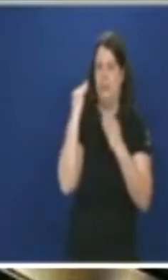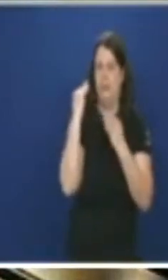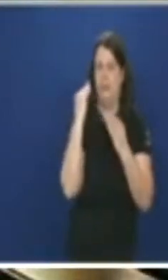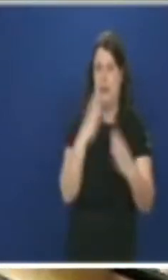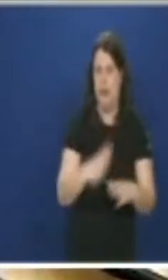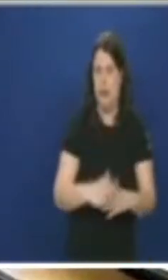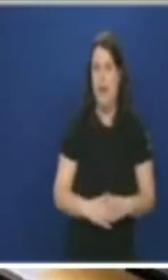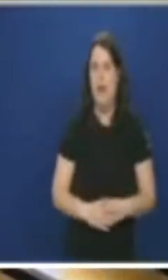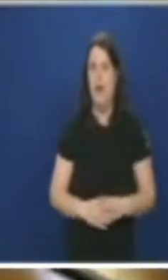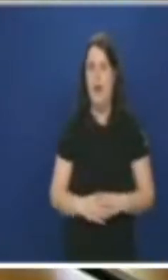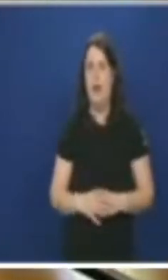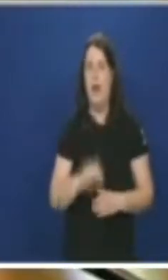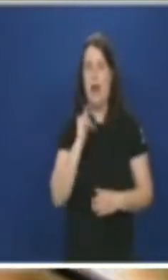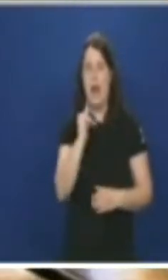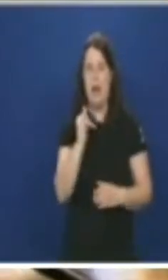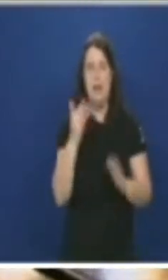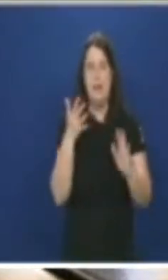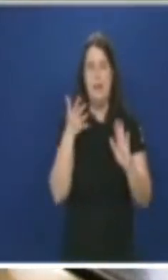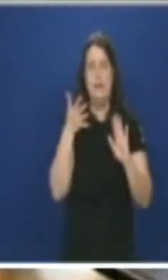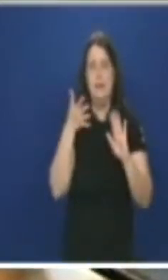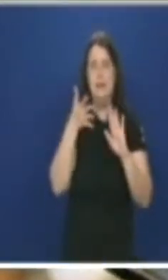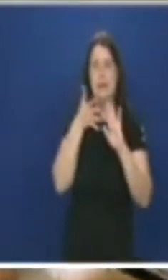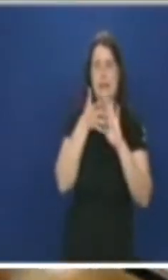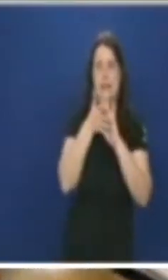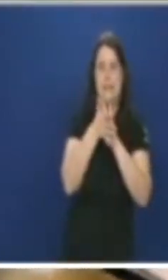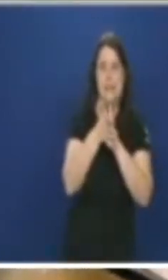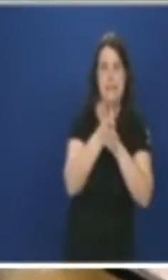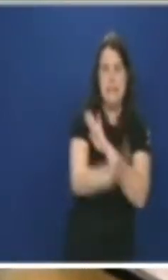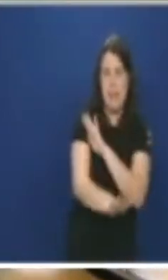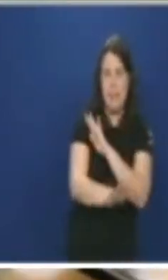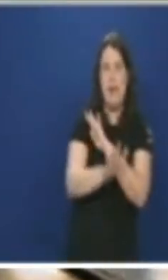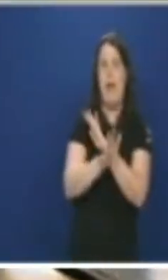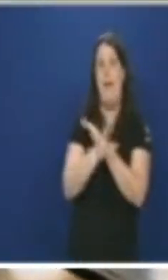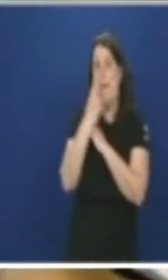que ten sempre os pés mollados no río Leteo.